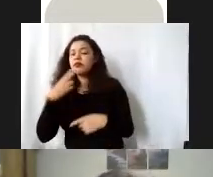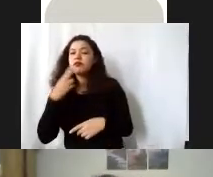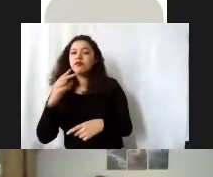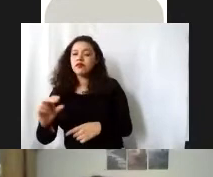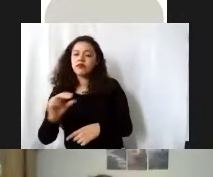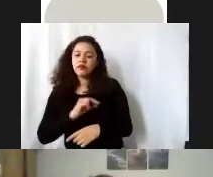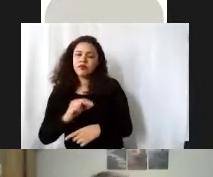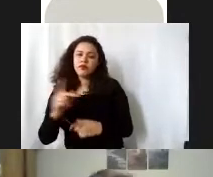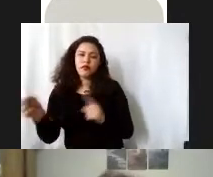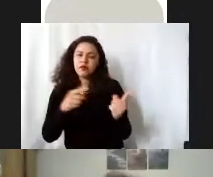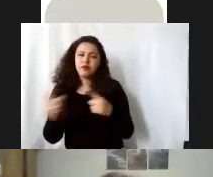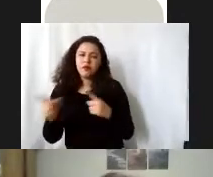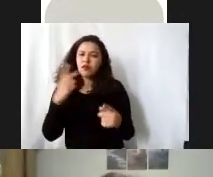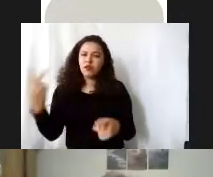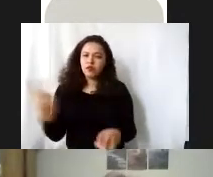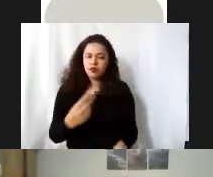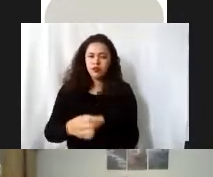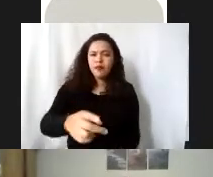y de las...